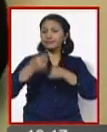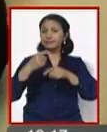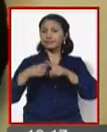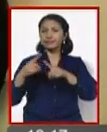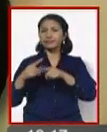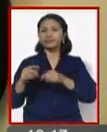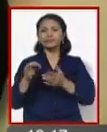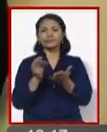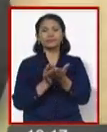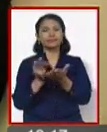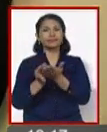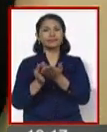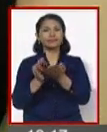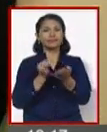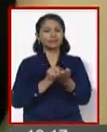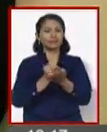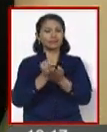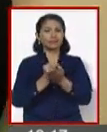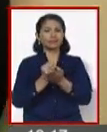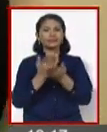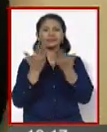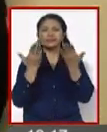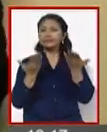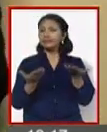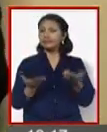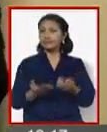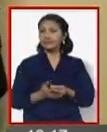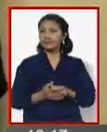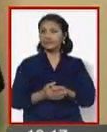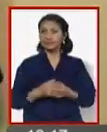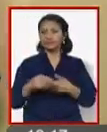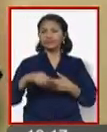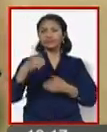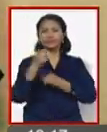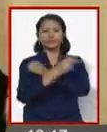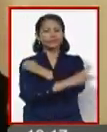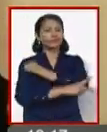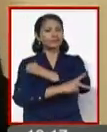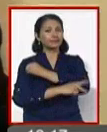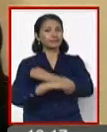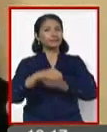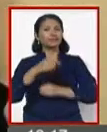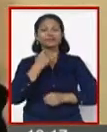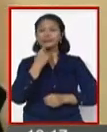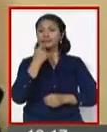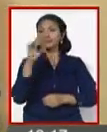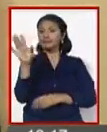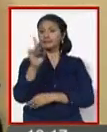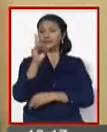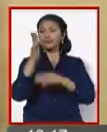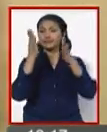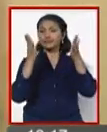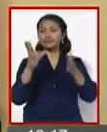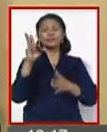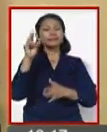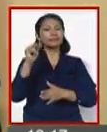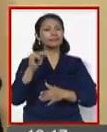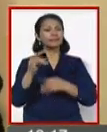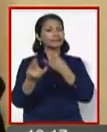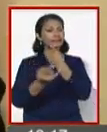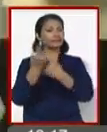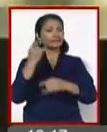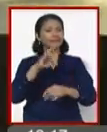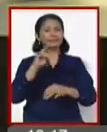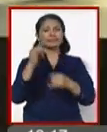en relación a monedas virtuales que estarían operando en el exterior. Decirle a la población boliviana, no se